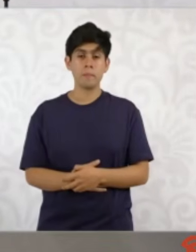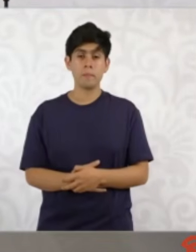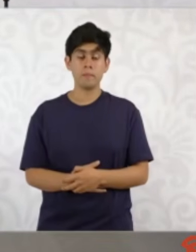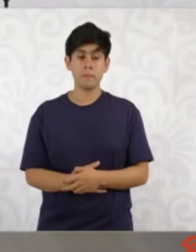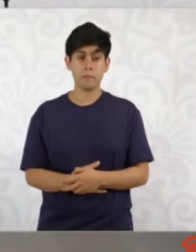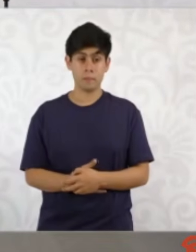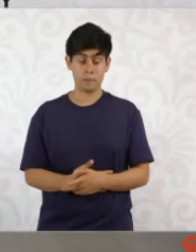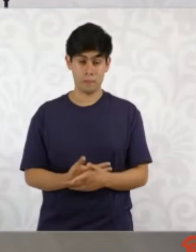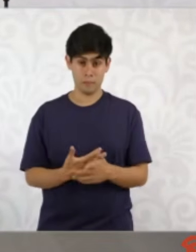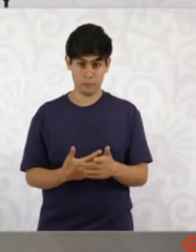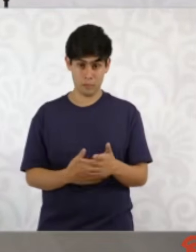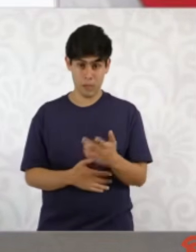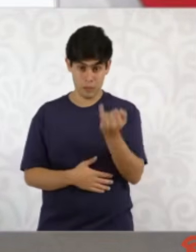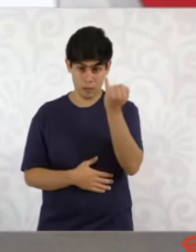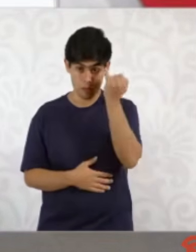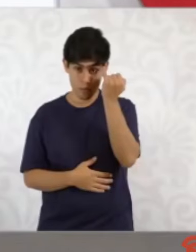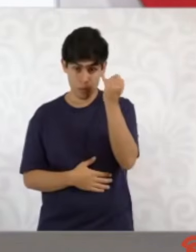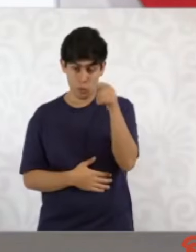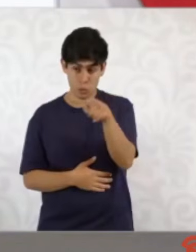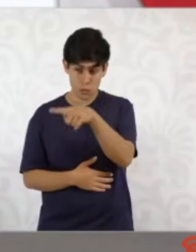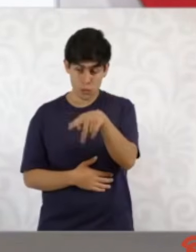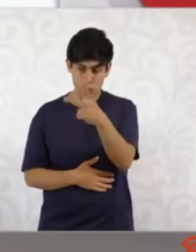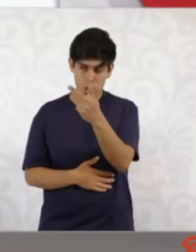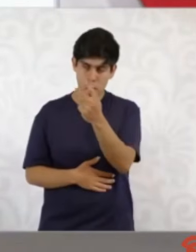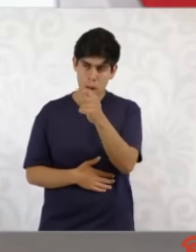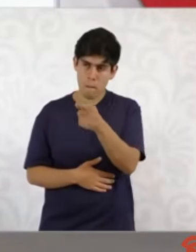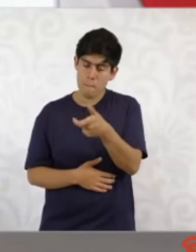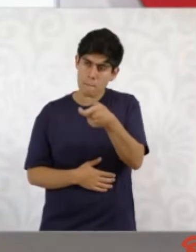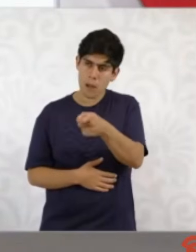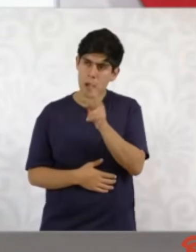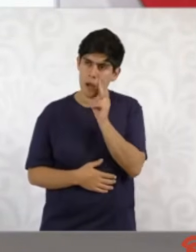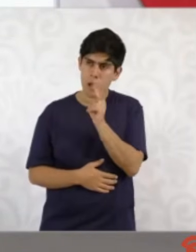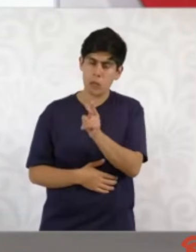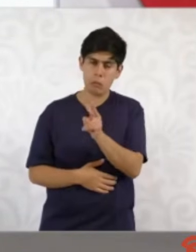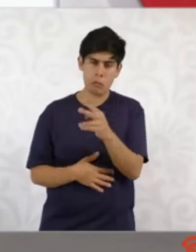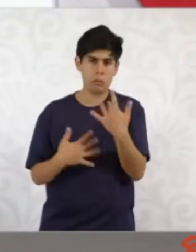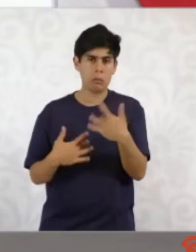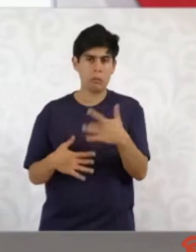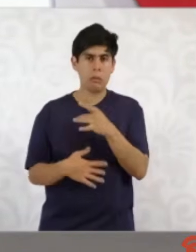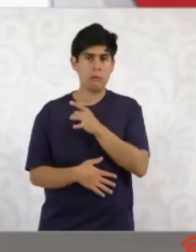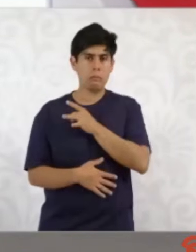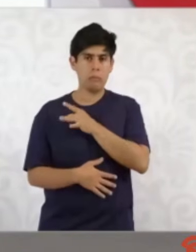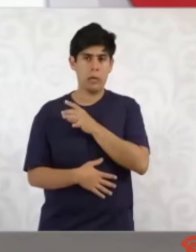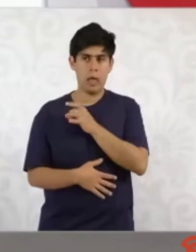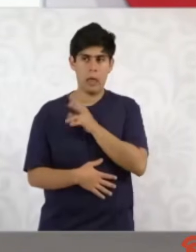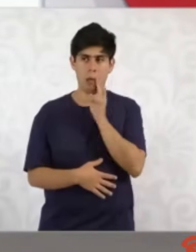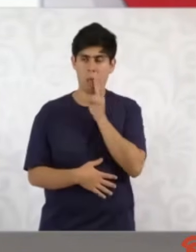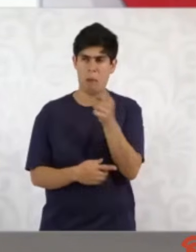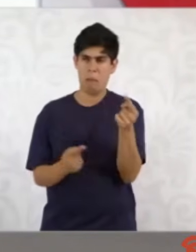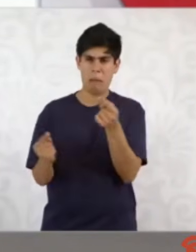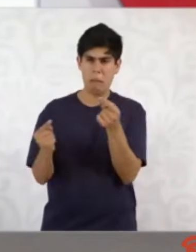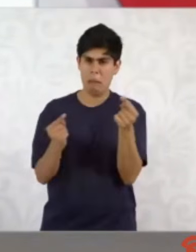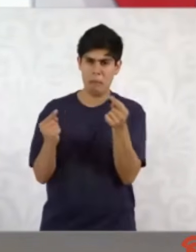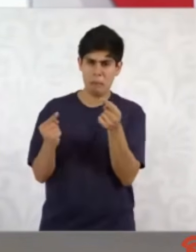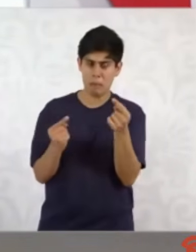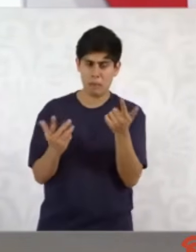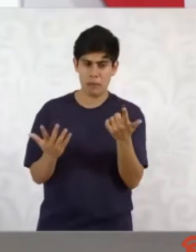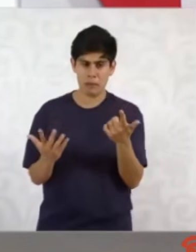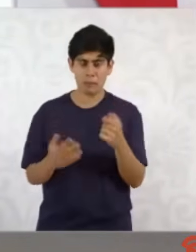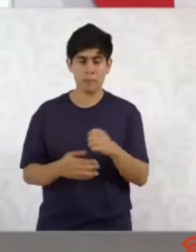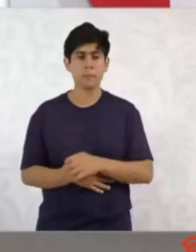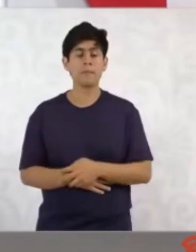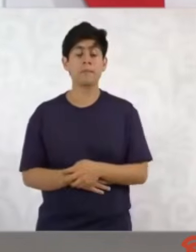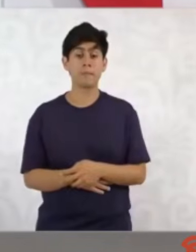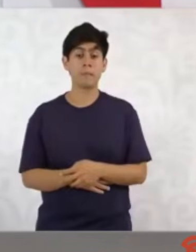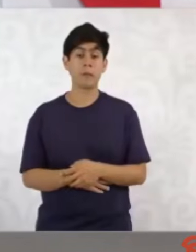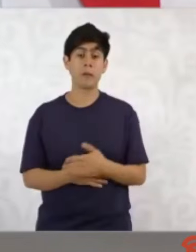¿Se imaginan ver estas imágenes? El miedo que puede hacer sentir. Bueno, pues resulta que estas